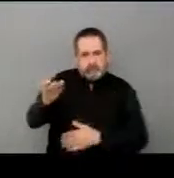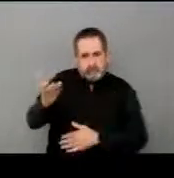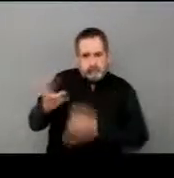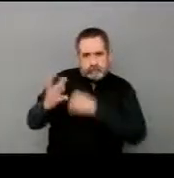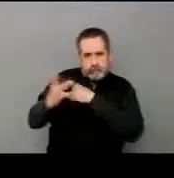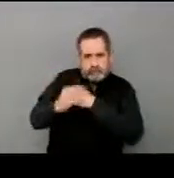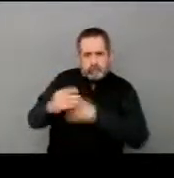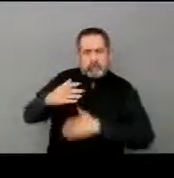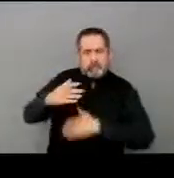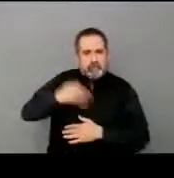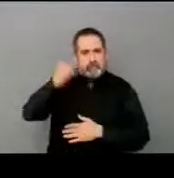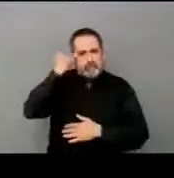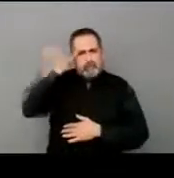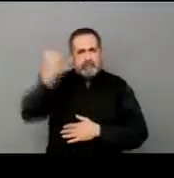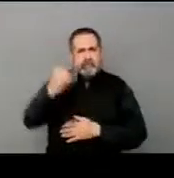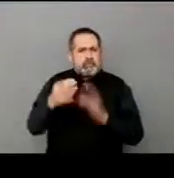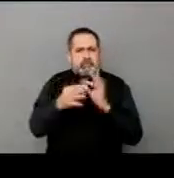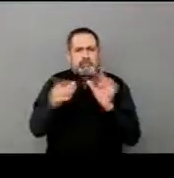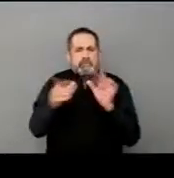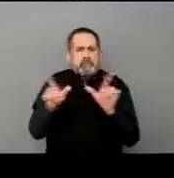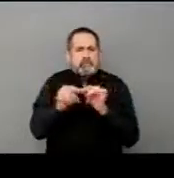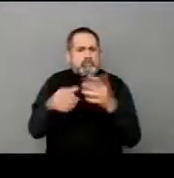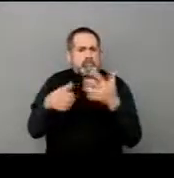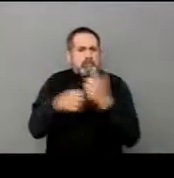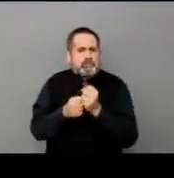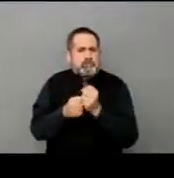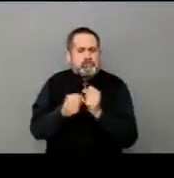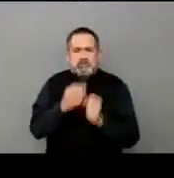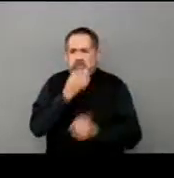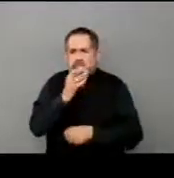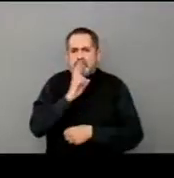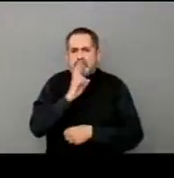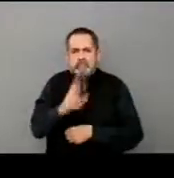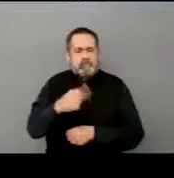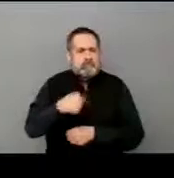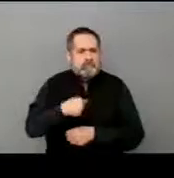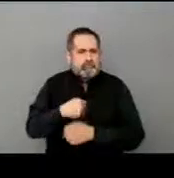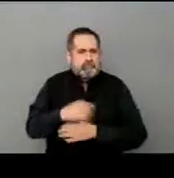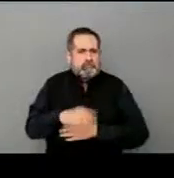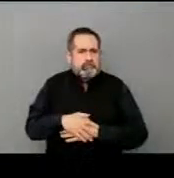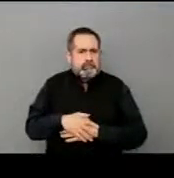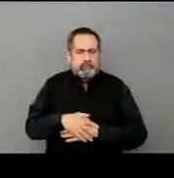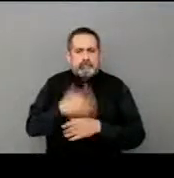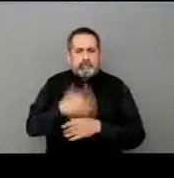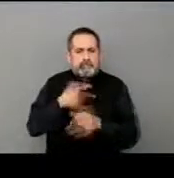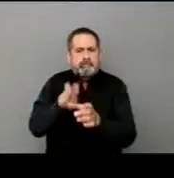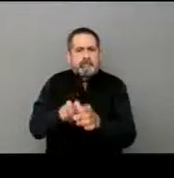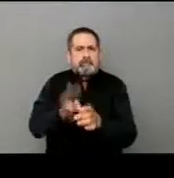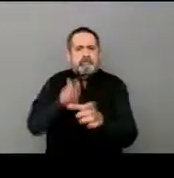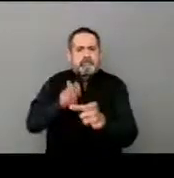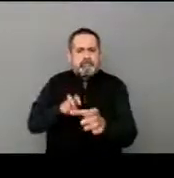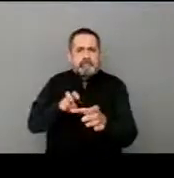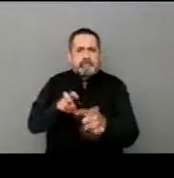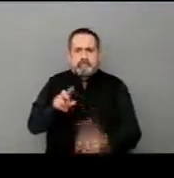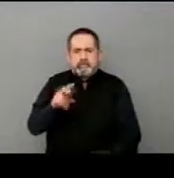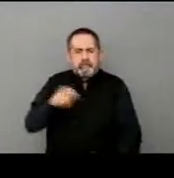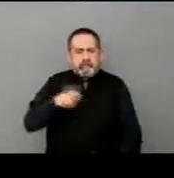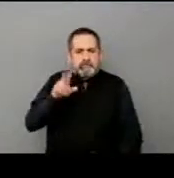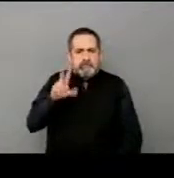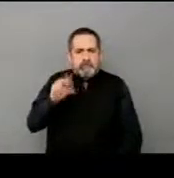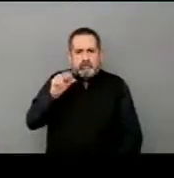quisiera posicionarme de manera muy breve en este asunto, del cual me apartaré. Yo no comparto